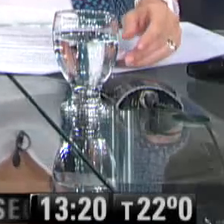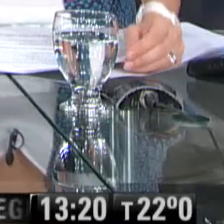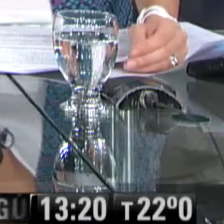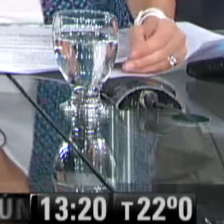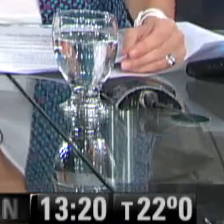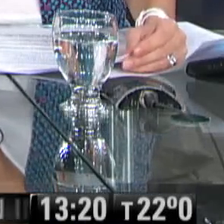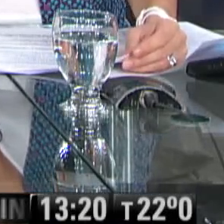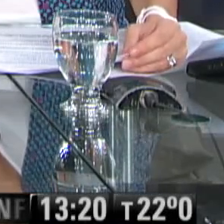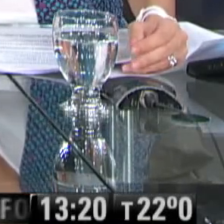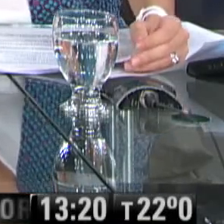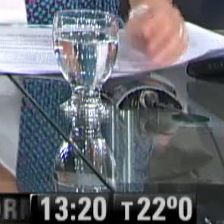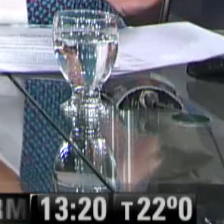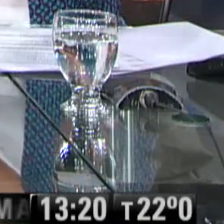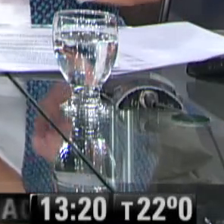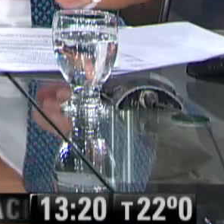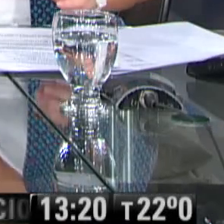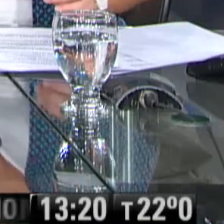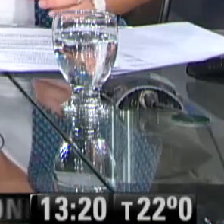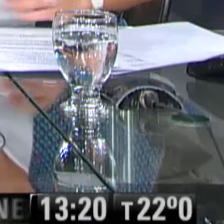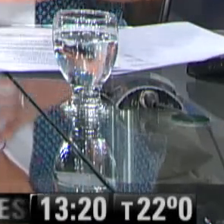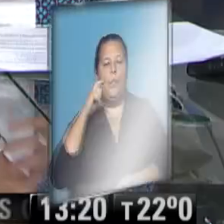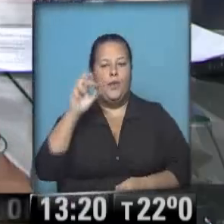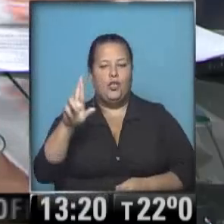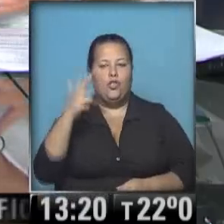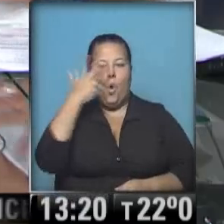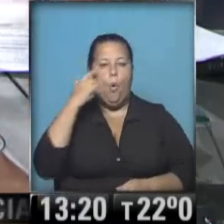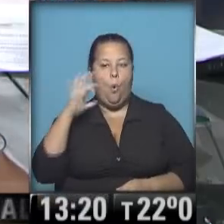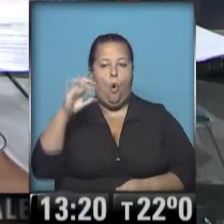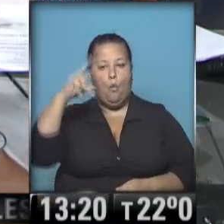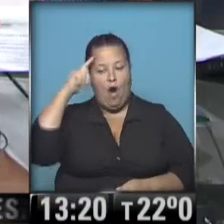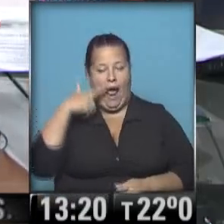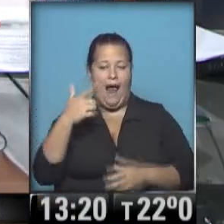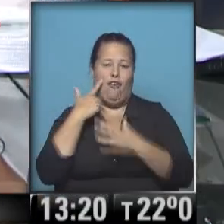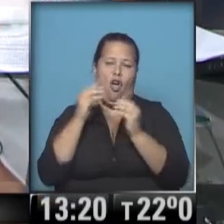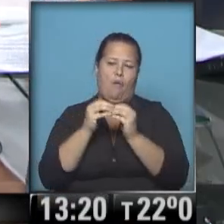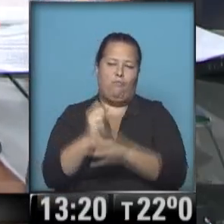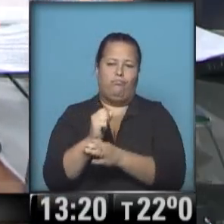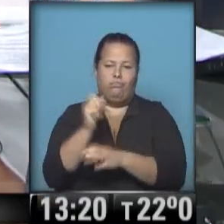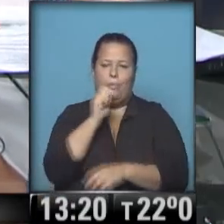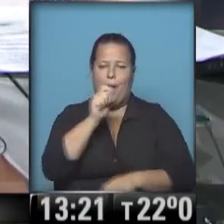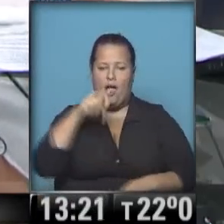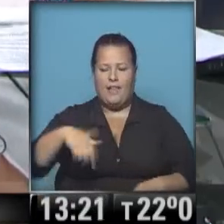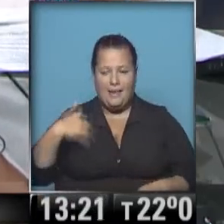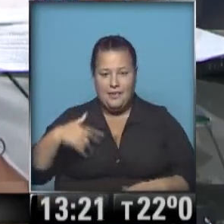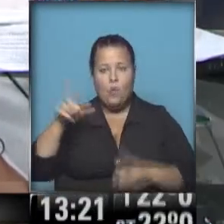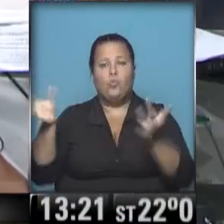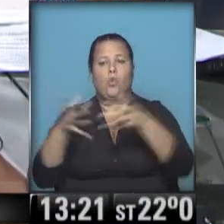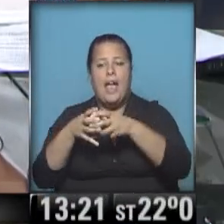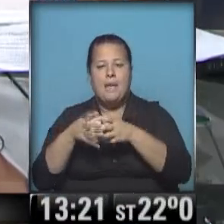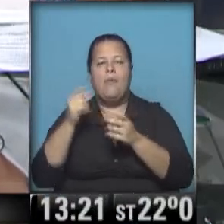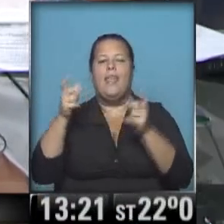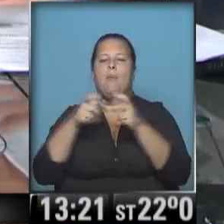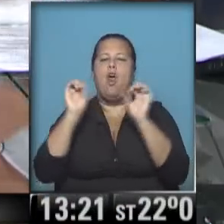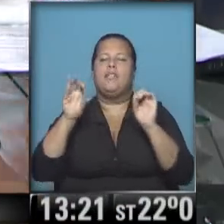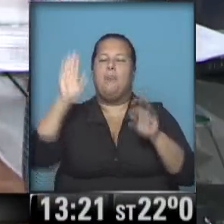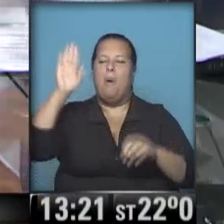hablamos de un hecho lamentable que le ocurrió a Víctor Hugo Morales nuestro compañero el gran periodista de nuestro país y a su equipo de bajada